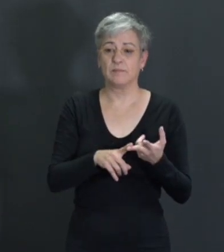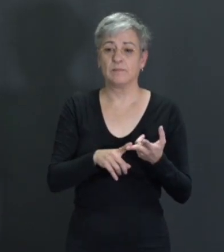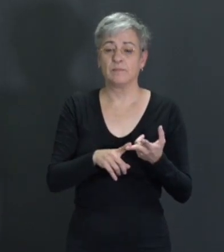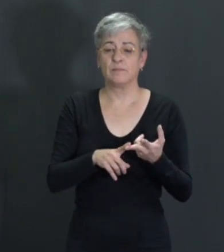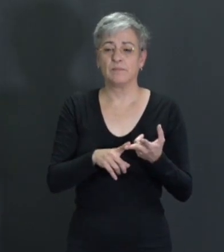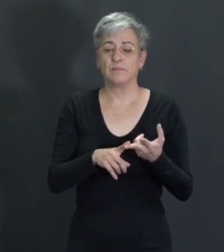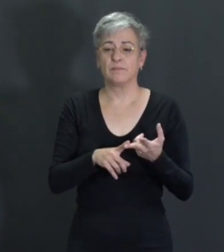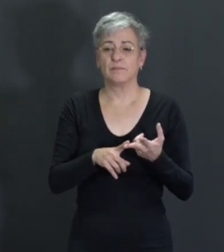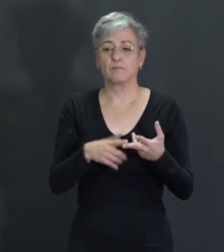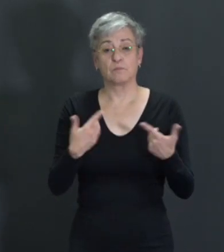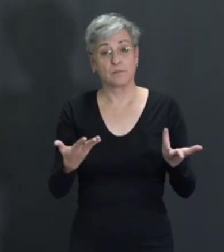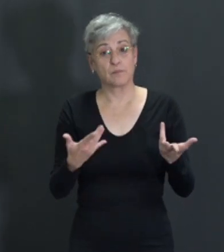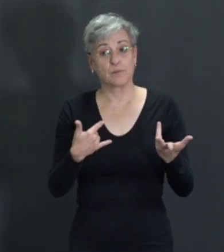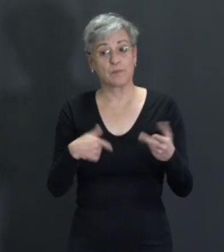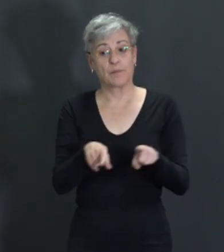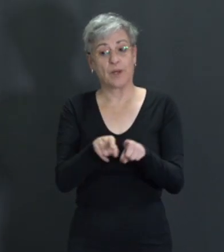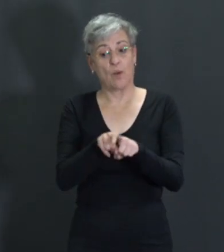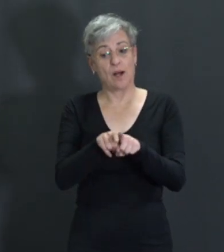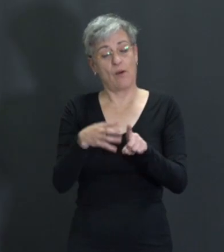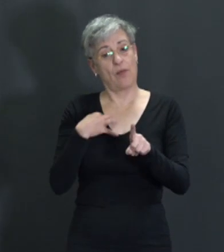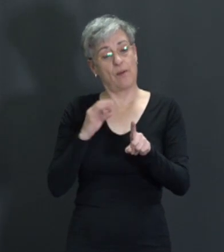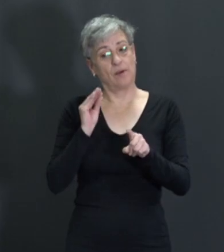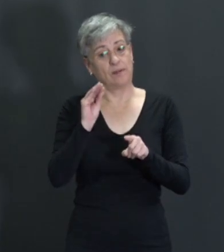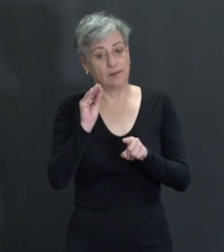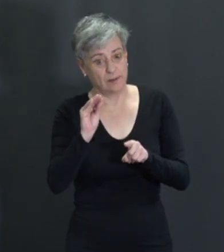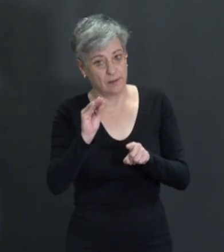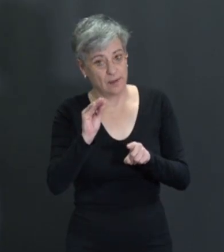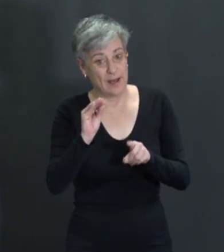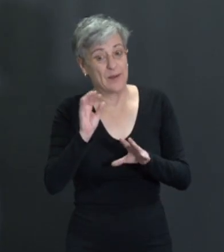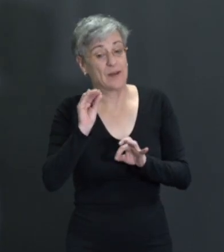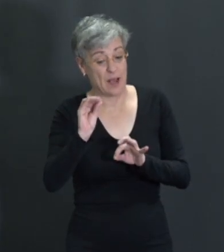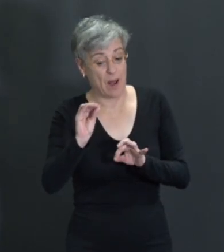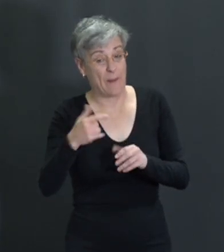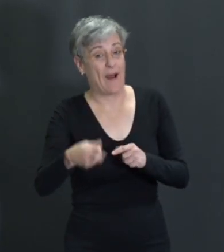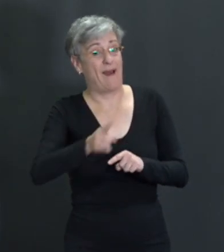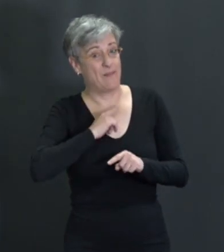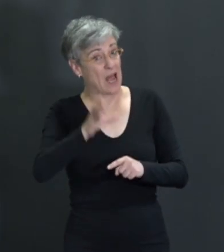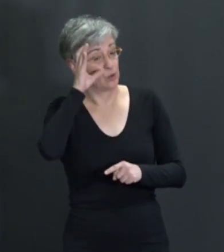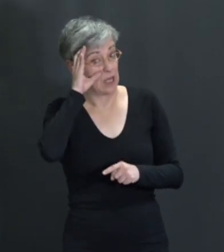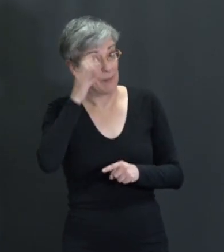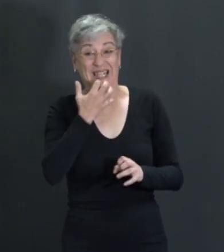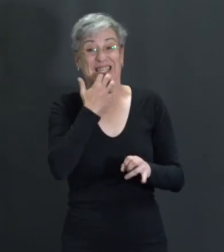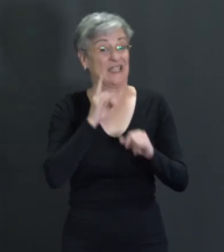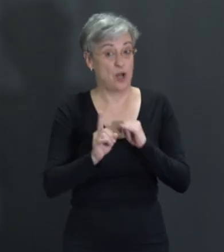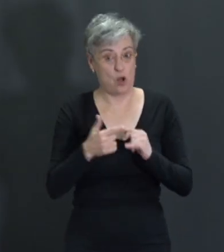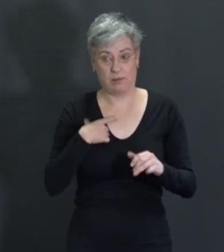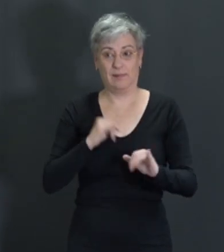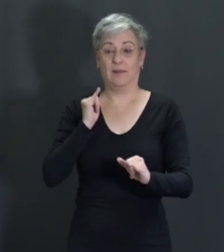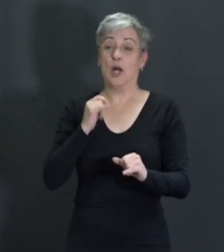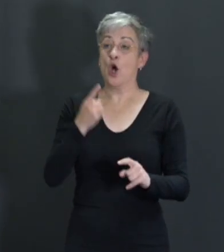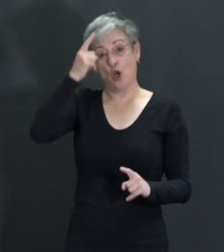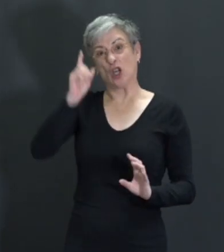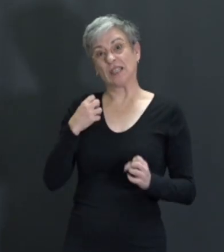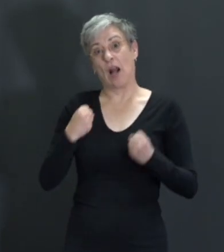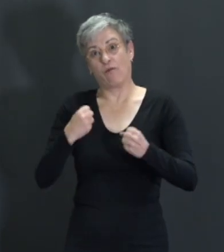que nos tienen que abrir la puerta, pero si no la vamos a abrir nosotros. No sé si por la fuerza, porque suena un